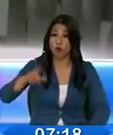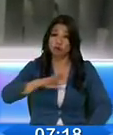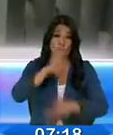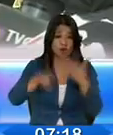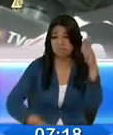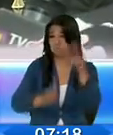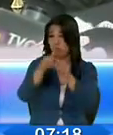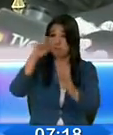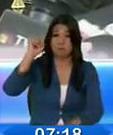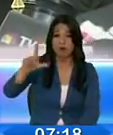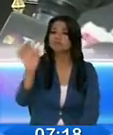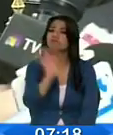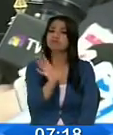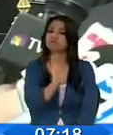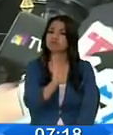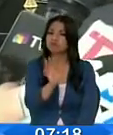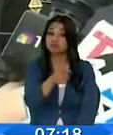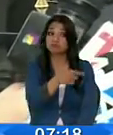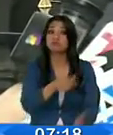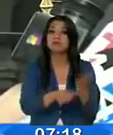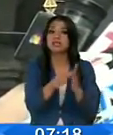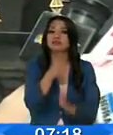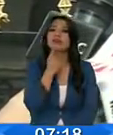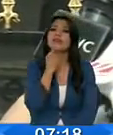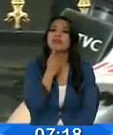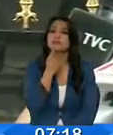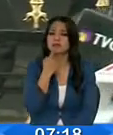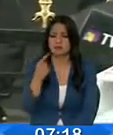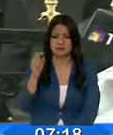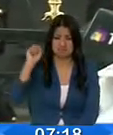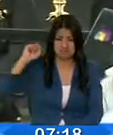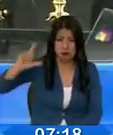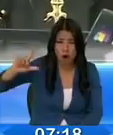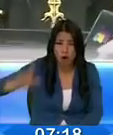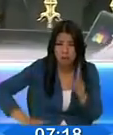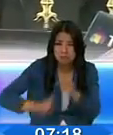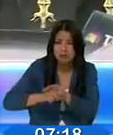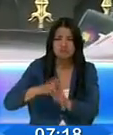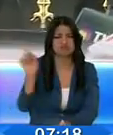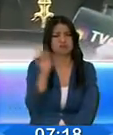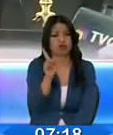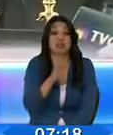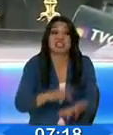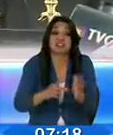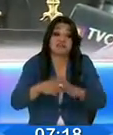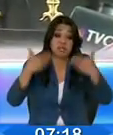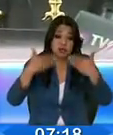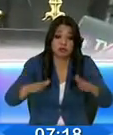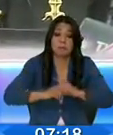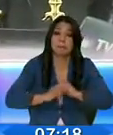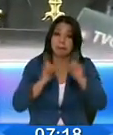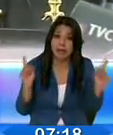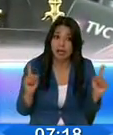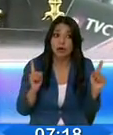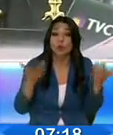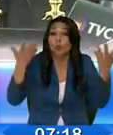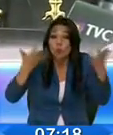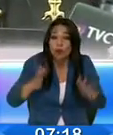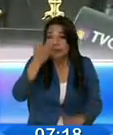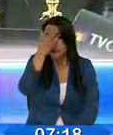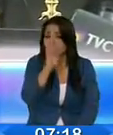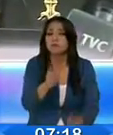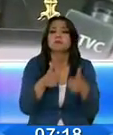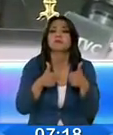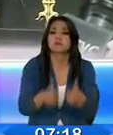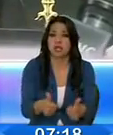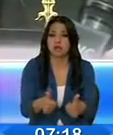Raúl Ledesma. Pero no pueden estar en aquí. No, qué paquetazo eso. Paquetazo no sé ni qué significa, pero lo que se haga será bien hecho,